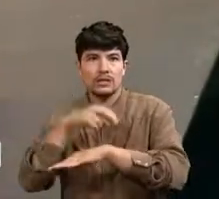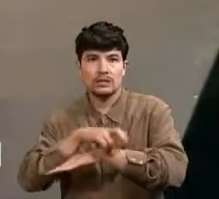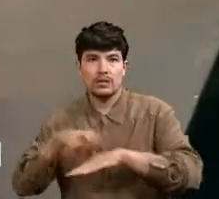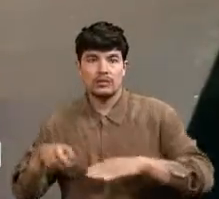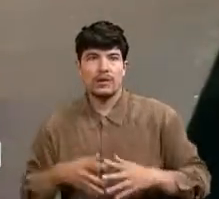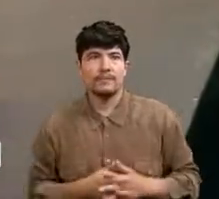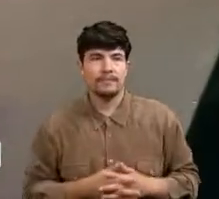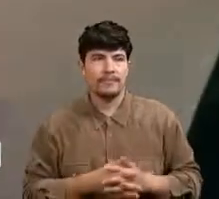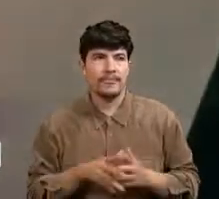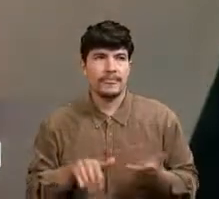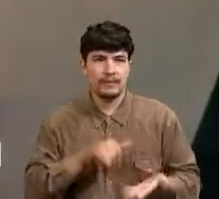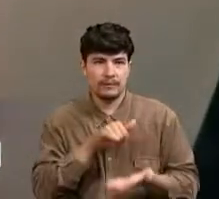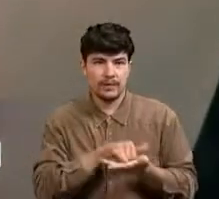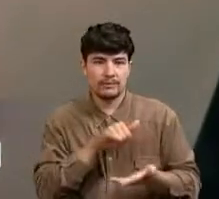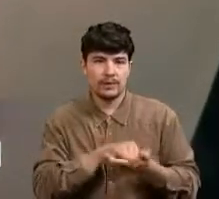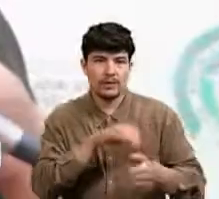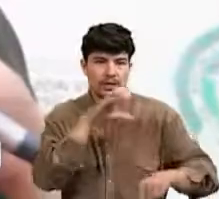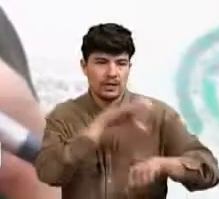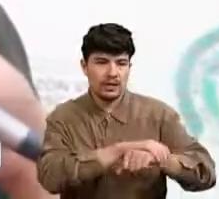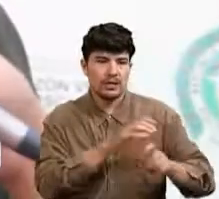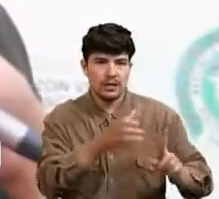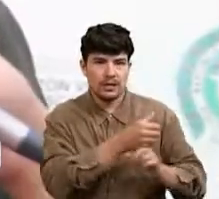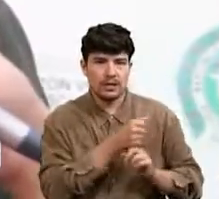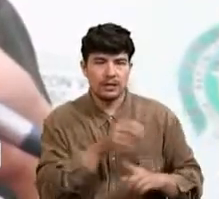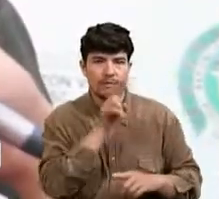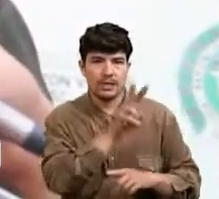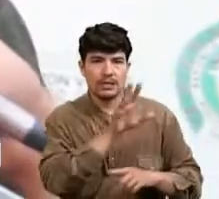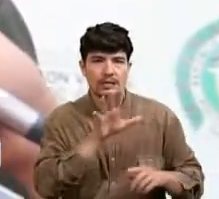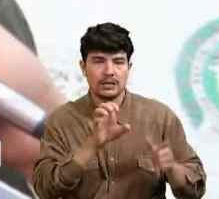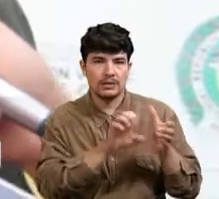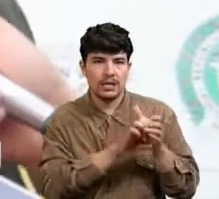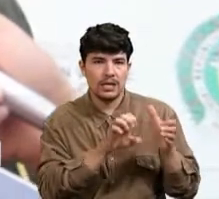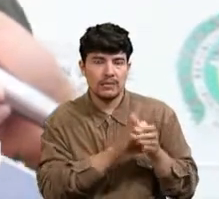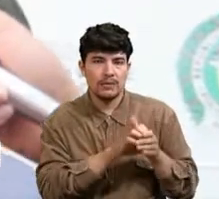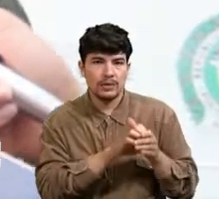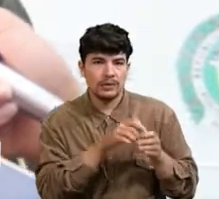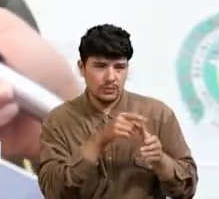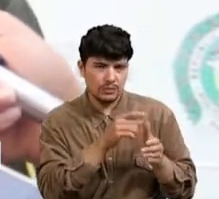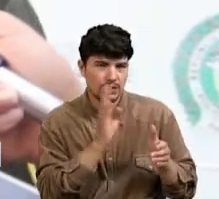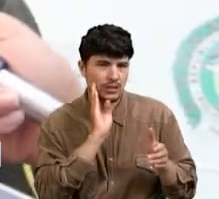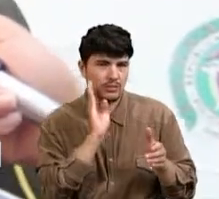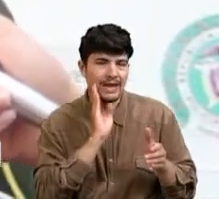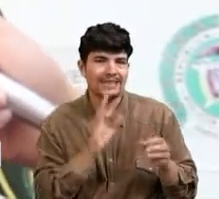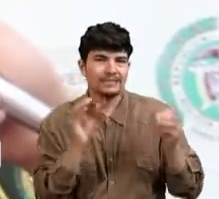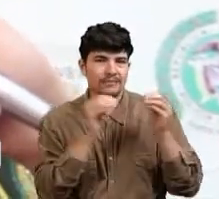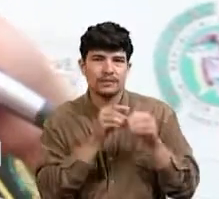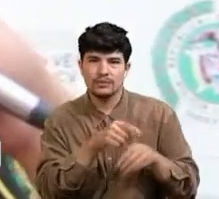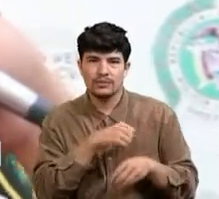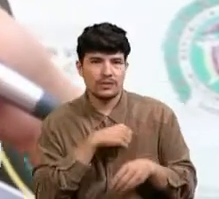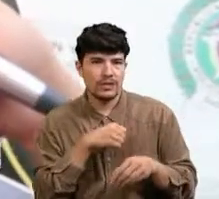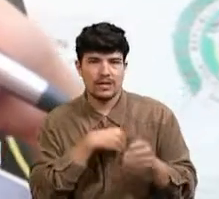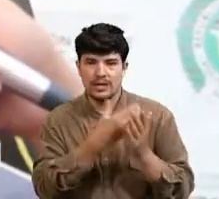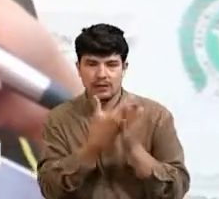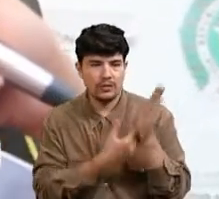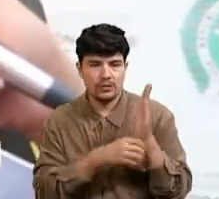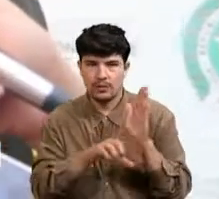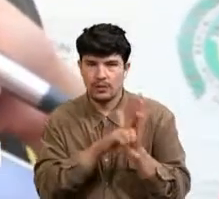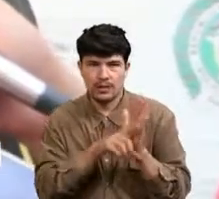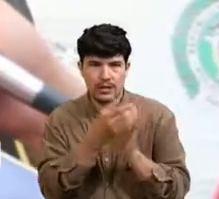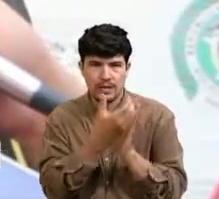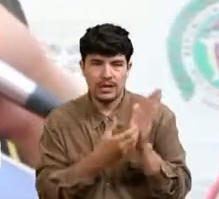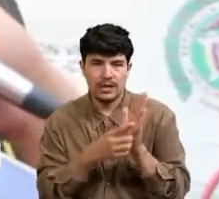asimismo se incautaron 25 equipos más por no presentar la documentación